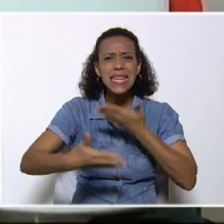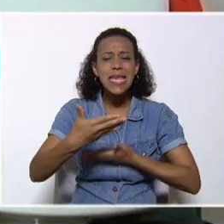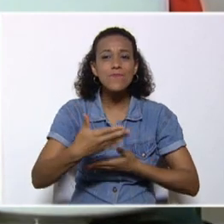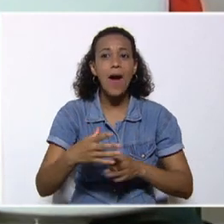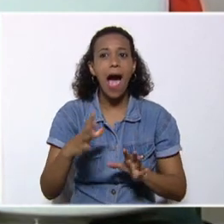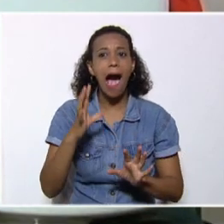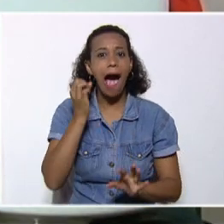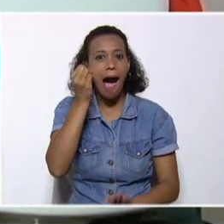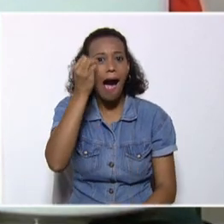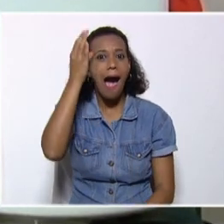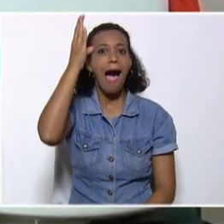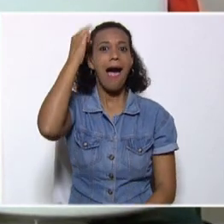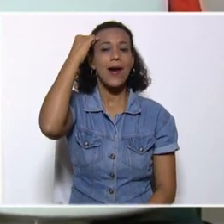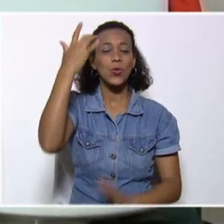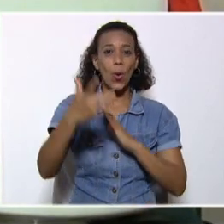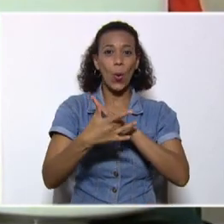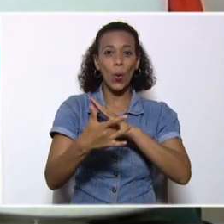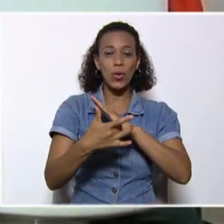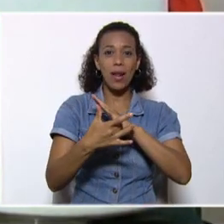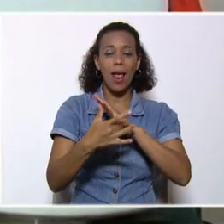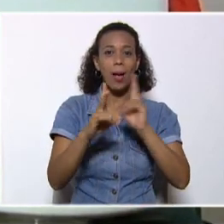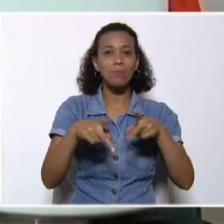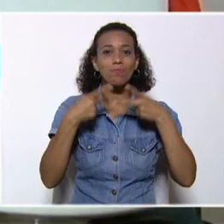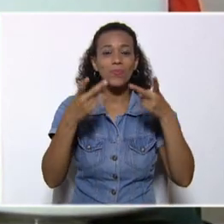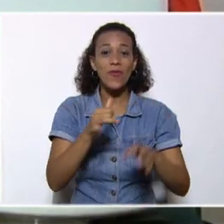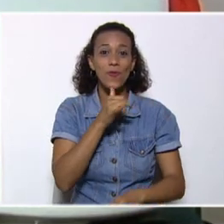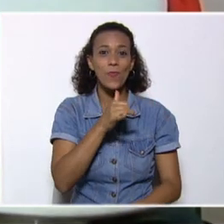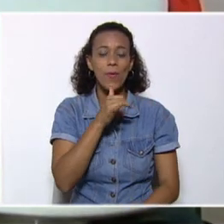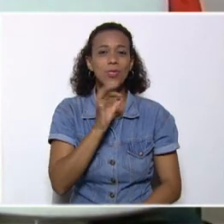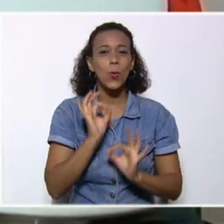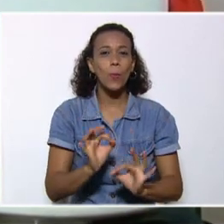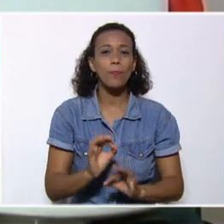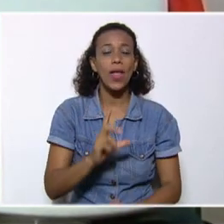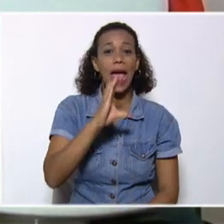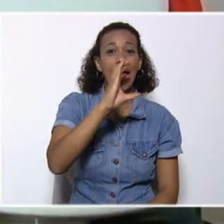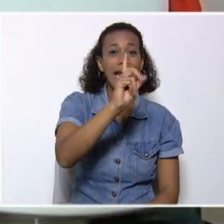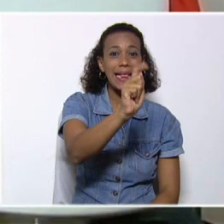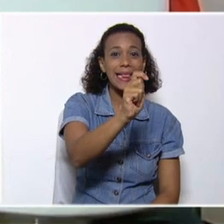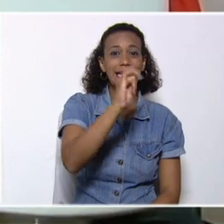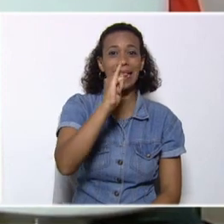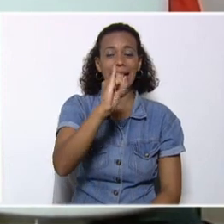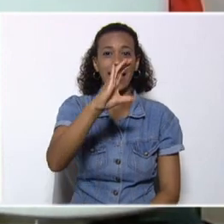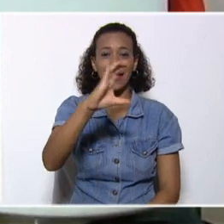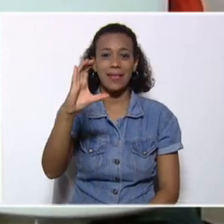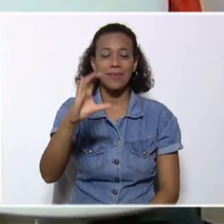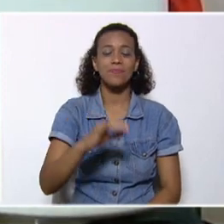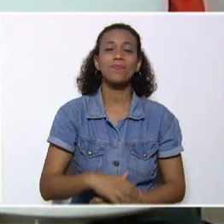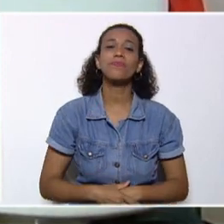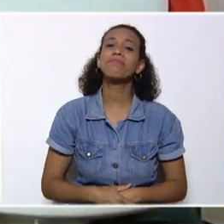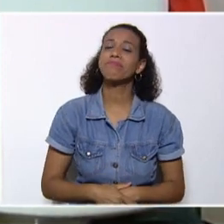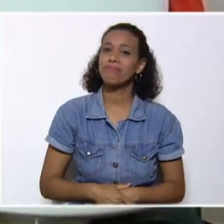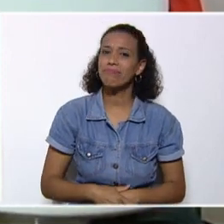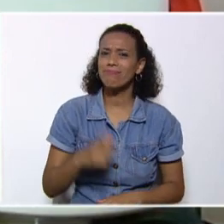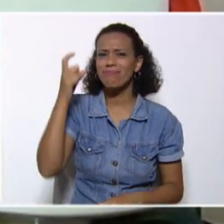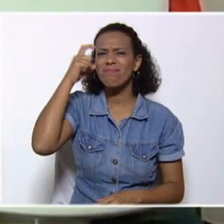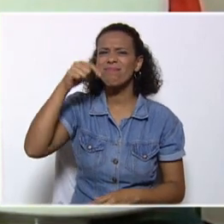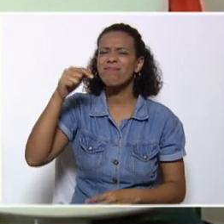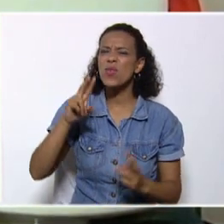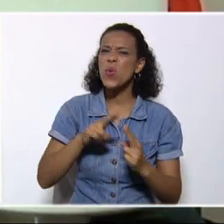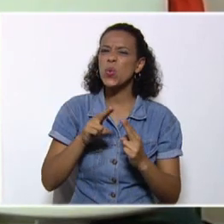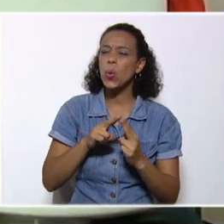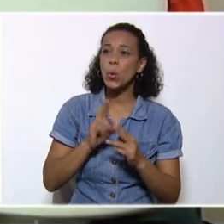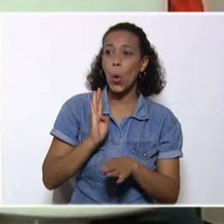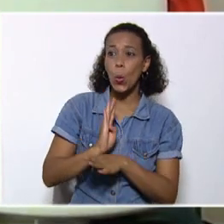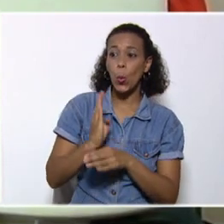la construcción del conocimiento con el uso de la tecnología de información y comunicación TIC. Hoy estaremos